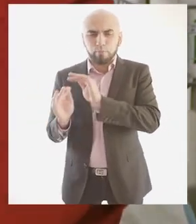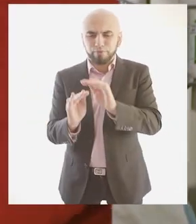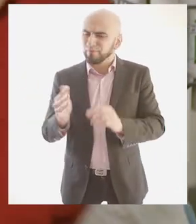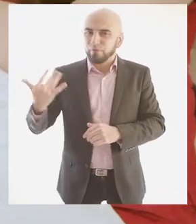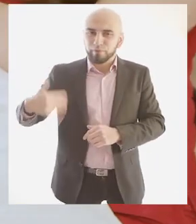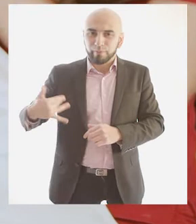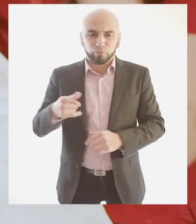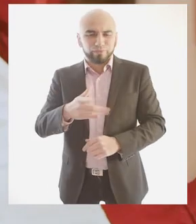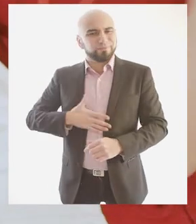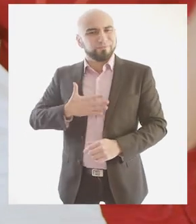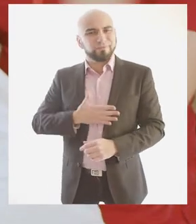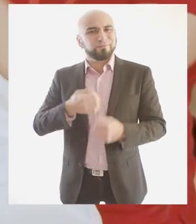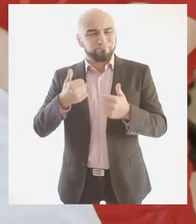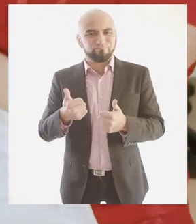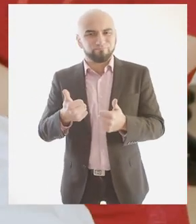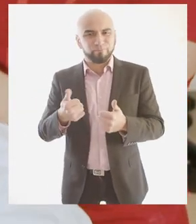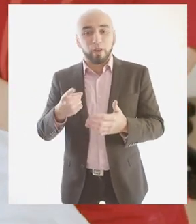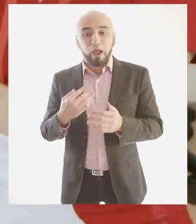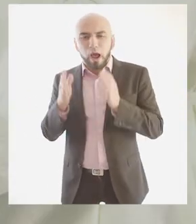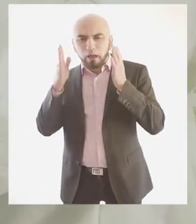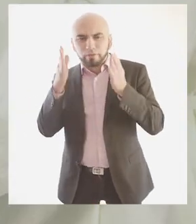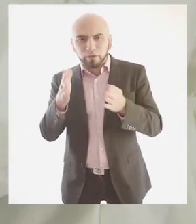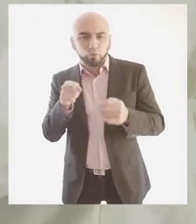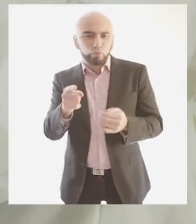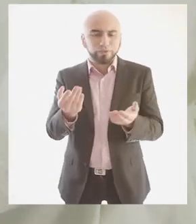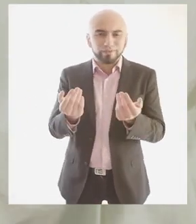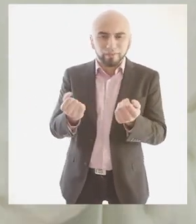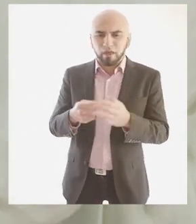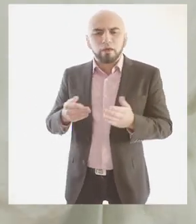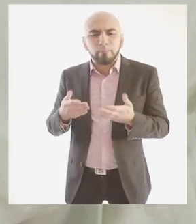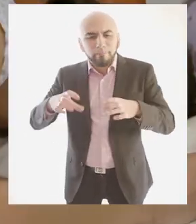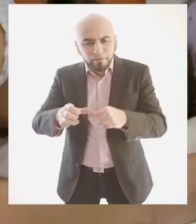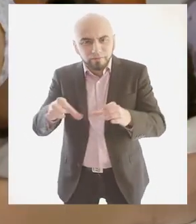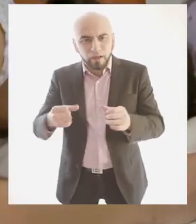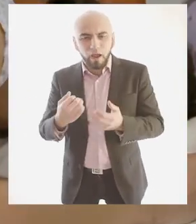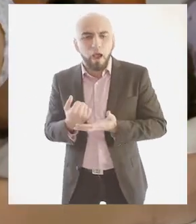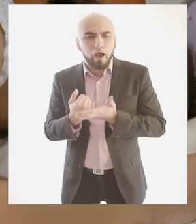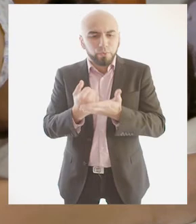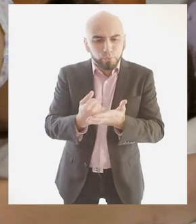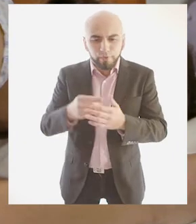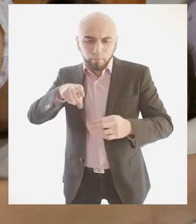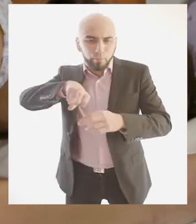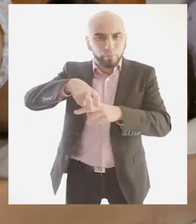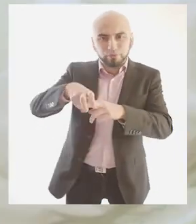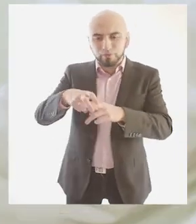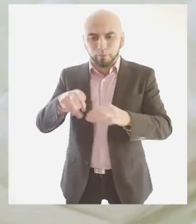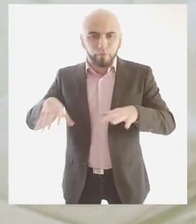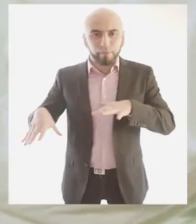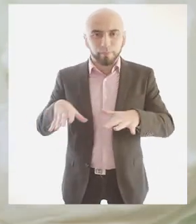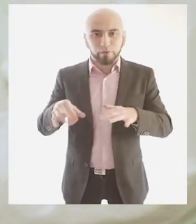tu bienestar, para que esté atento a tus necesidades, darte masajes, apoyarte en las posiciones y movimientos, guiarte